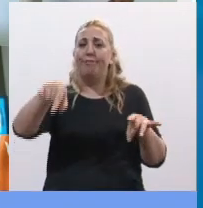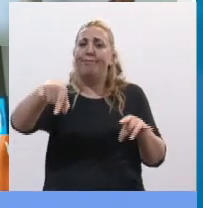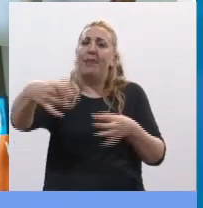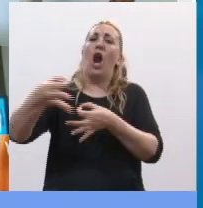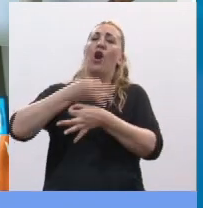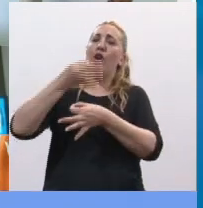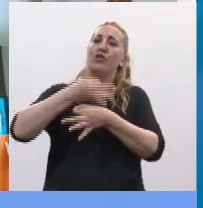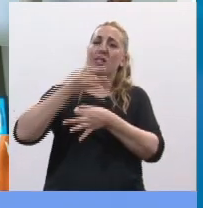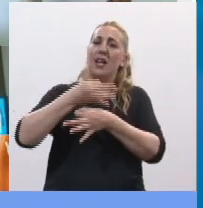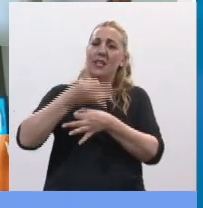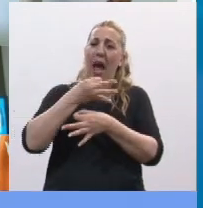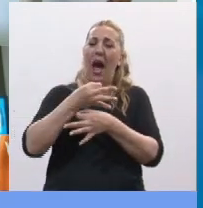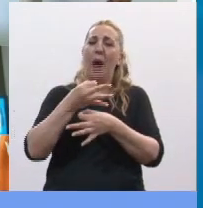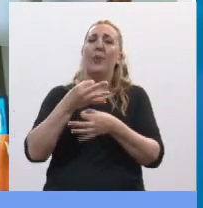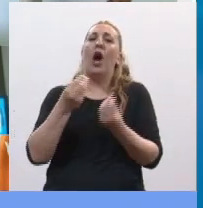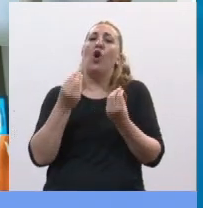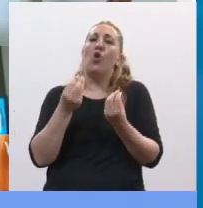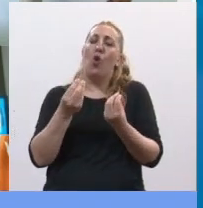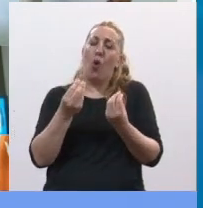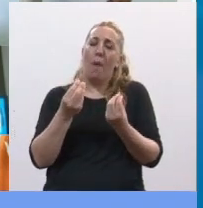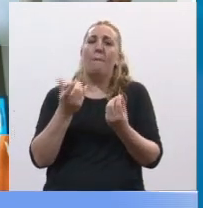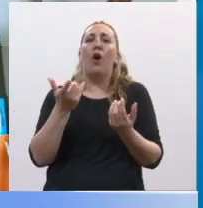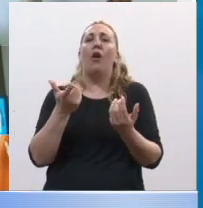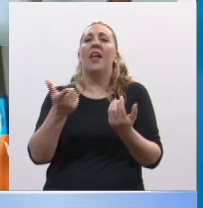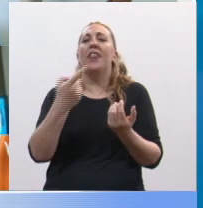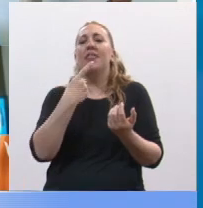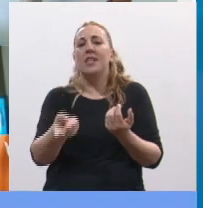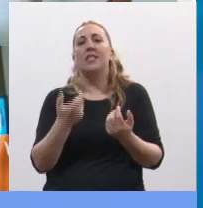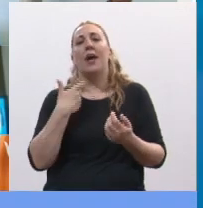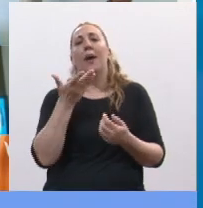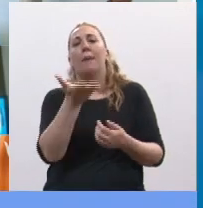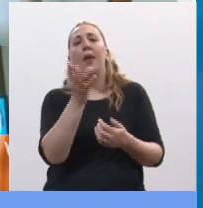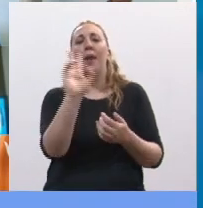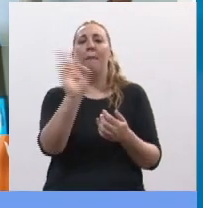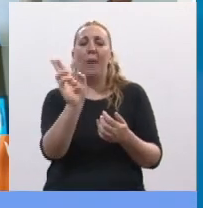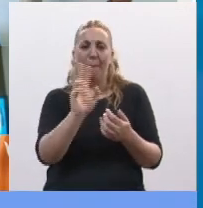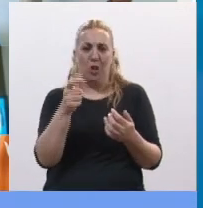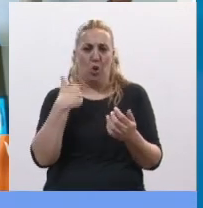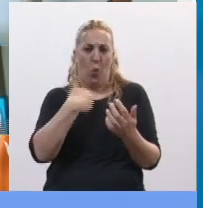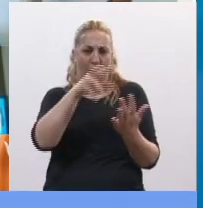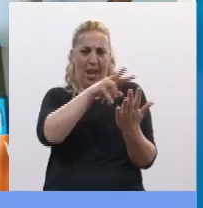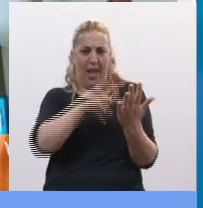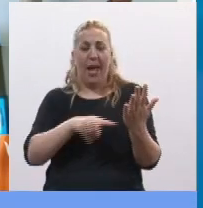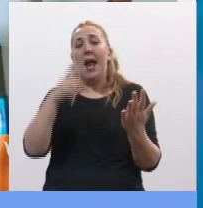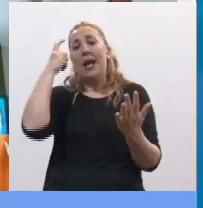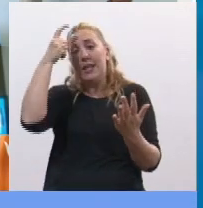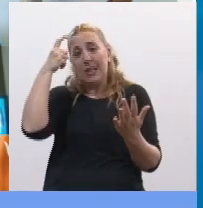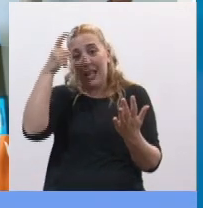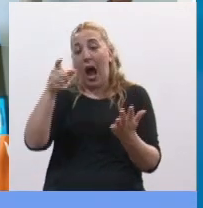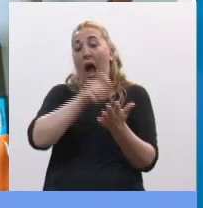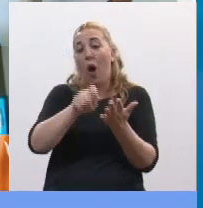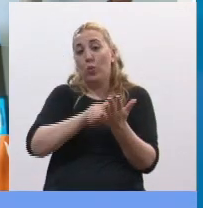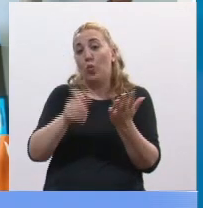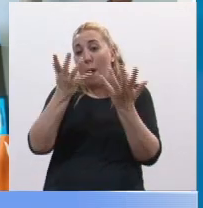este recinto, en el textual, en un debate parlamentario, y nos decía: pido permiso para leer, señora presidenta. Senador